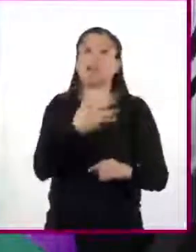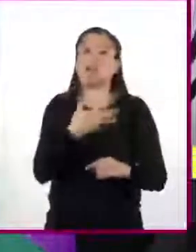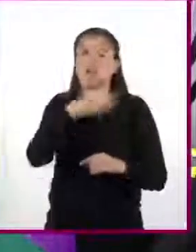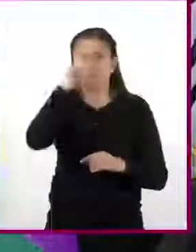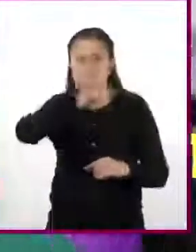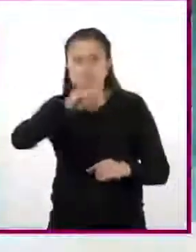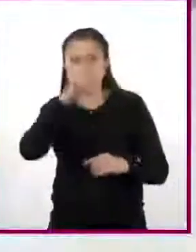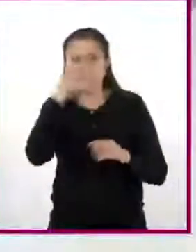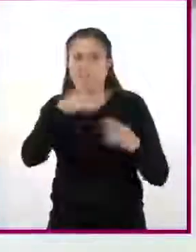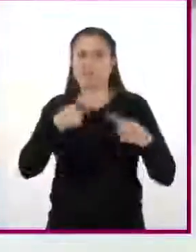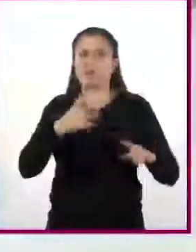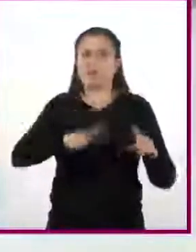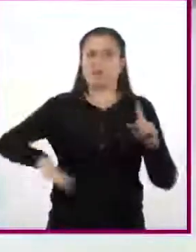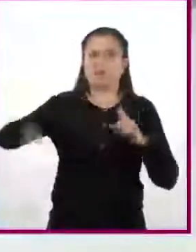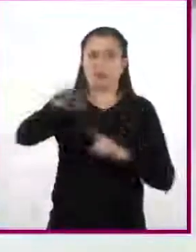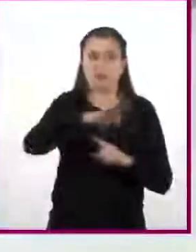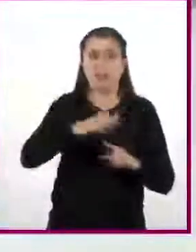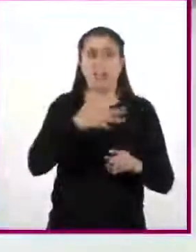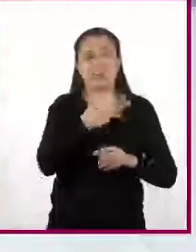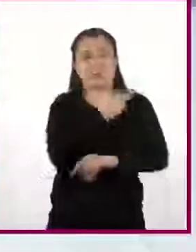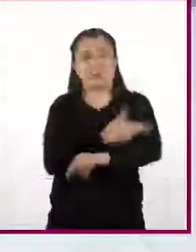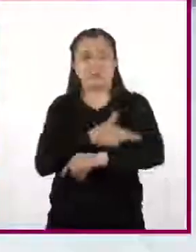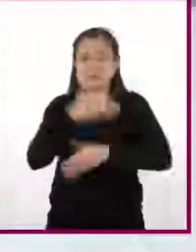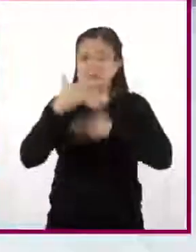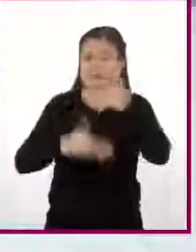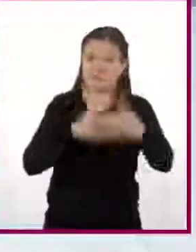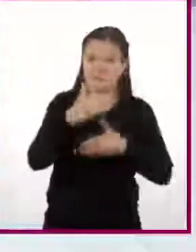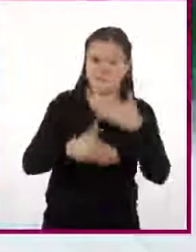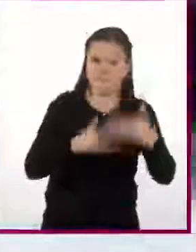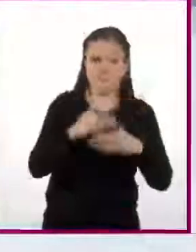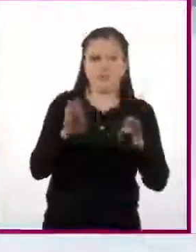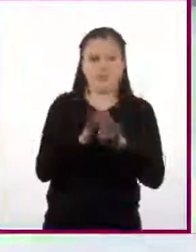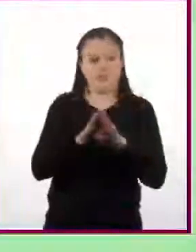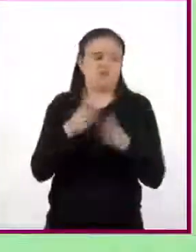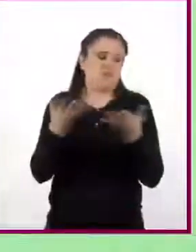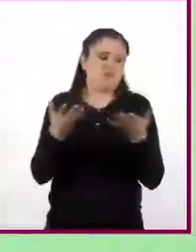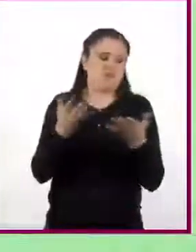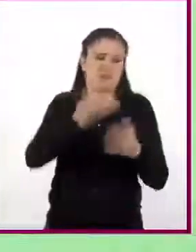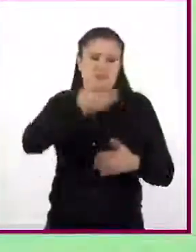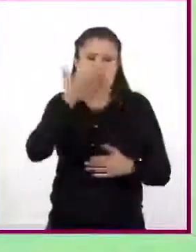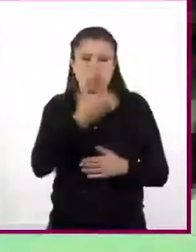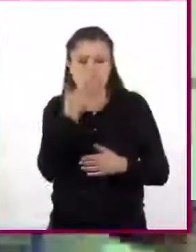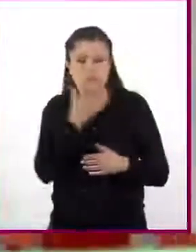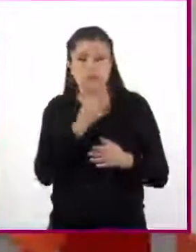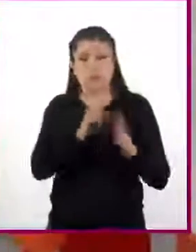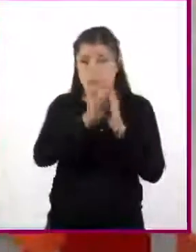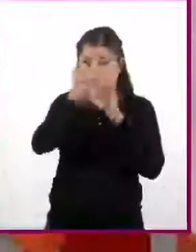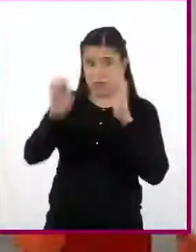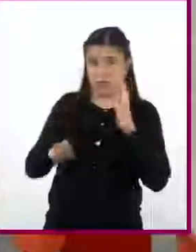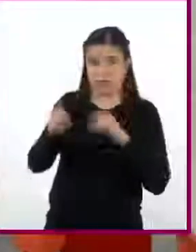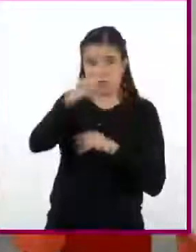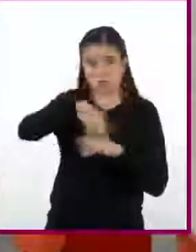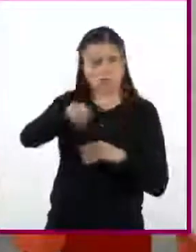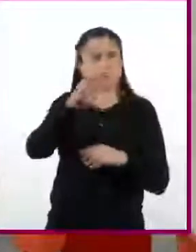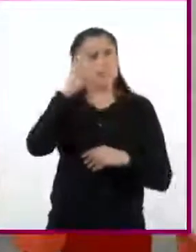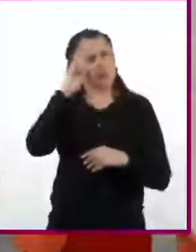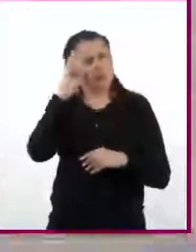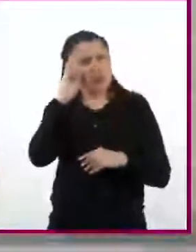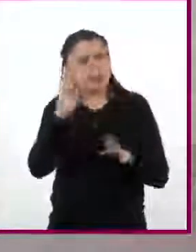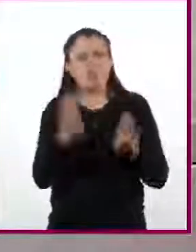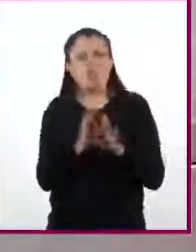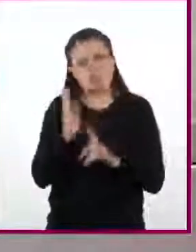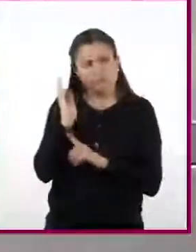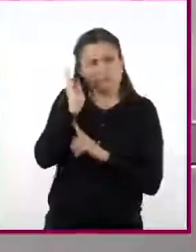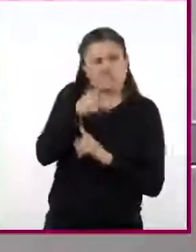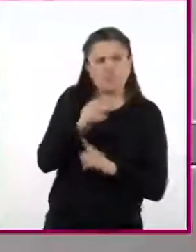la población, más allá de los procesos electorales regulares. Un referéndum es cuando se pregunta sobre la